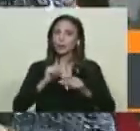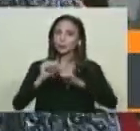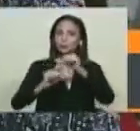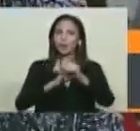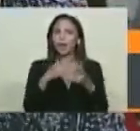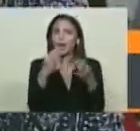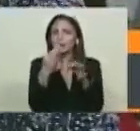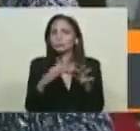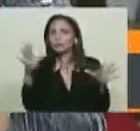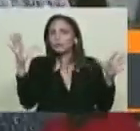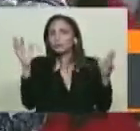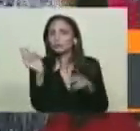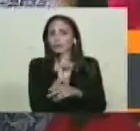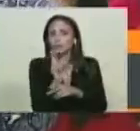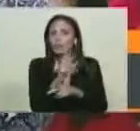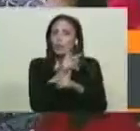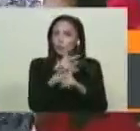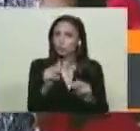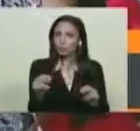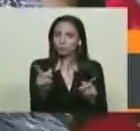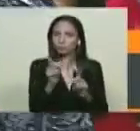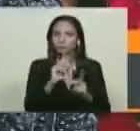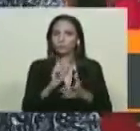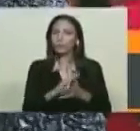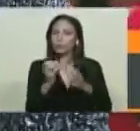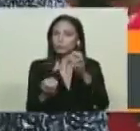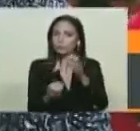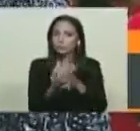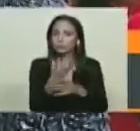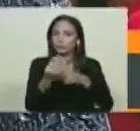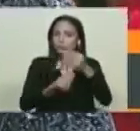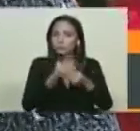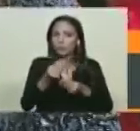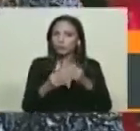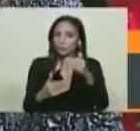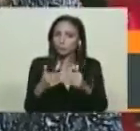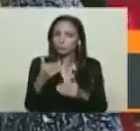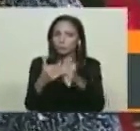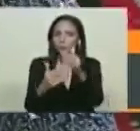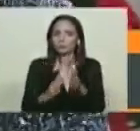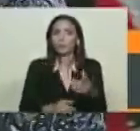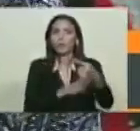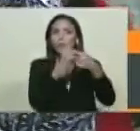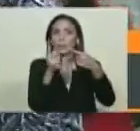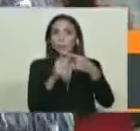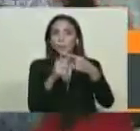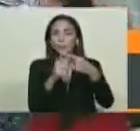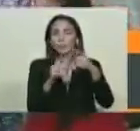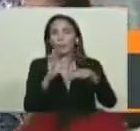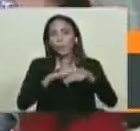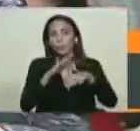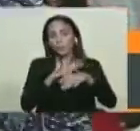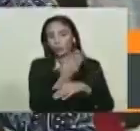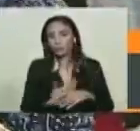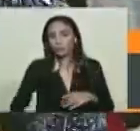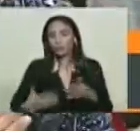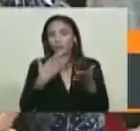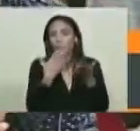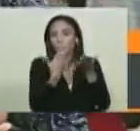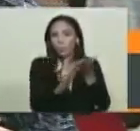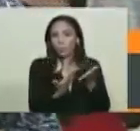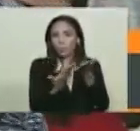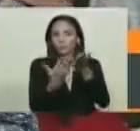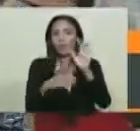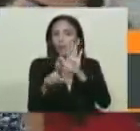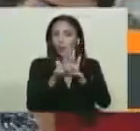espontánea. Se da, pero están las condiciones creadas para eso, presidente. Primero, porque usted propuso el paquete de